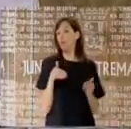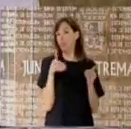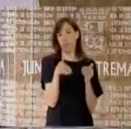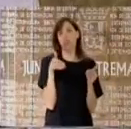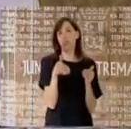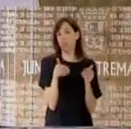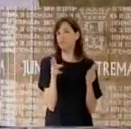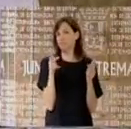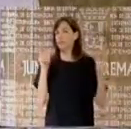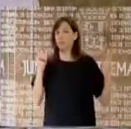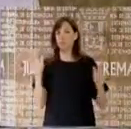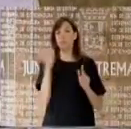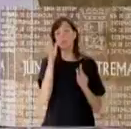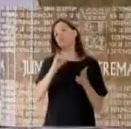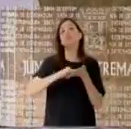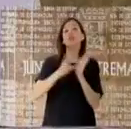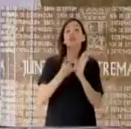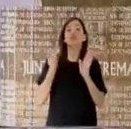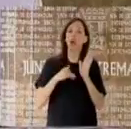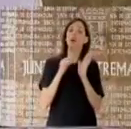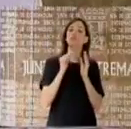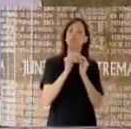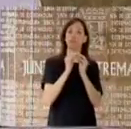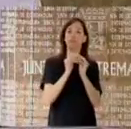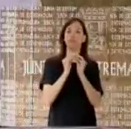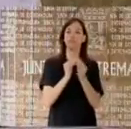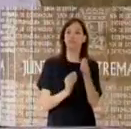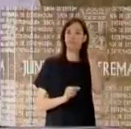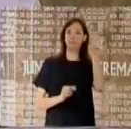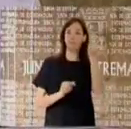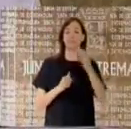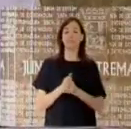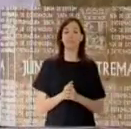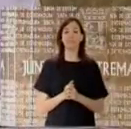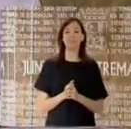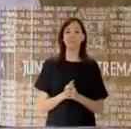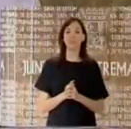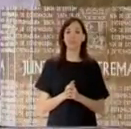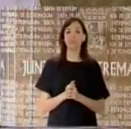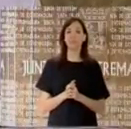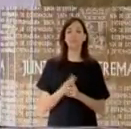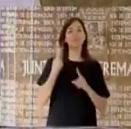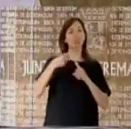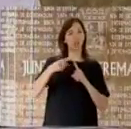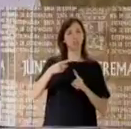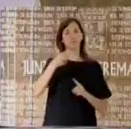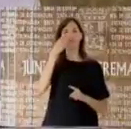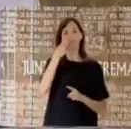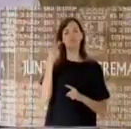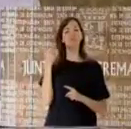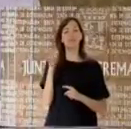brevemente, porque el proyecto ya está redactado. Como dato llamativo de este regadío, pues